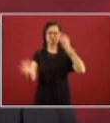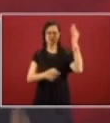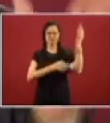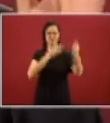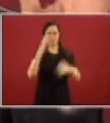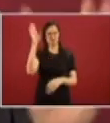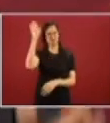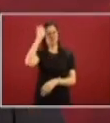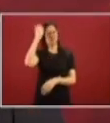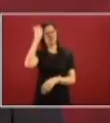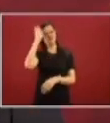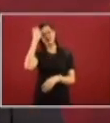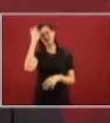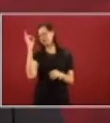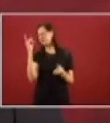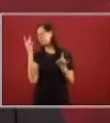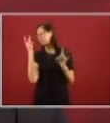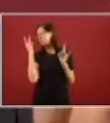abruman,